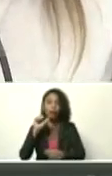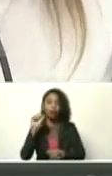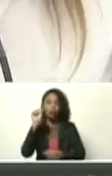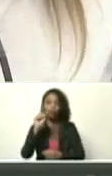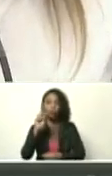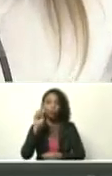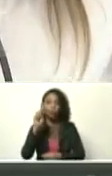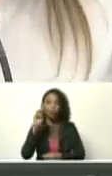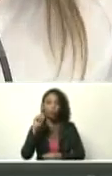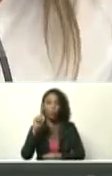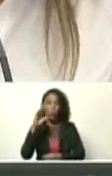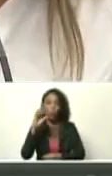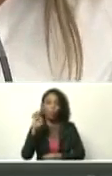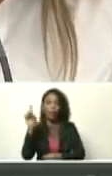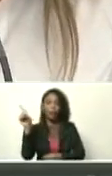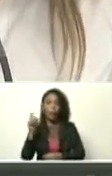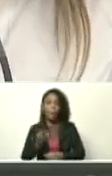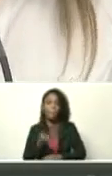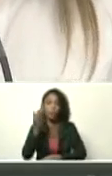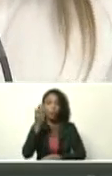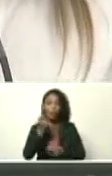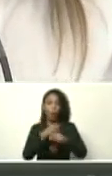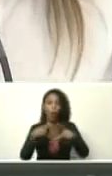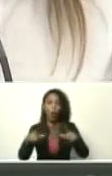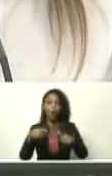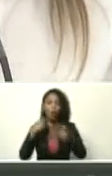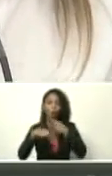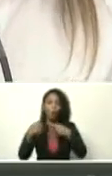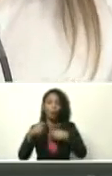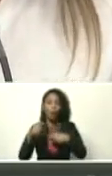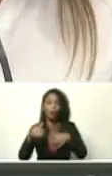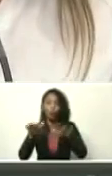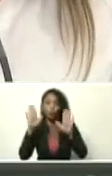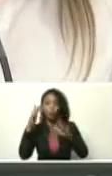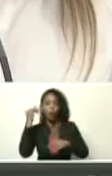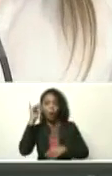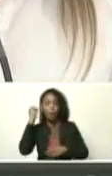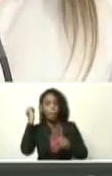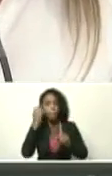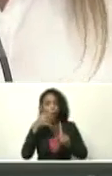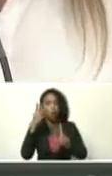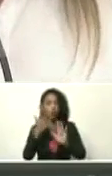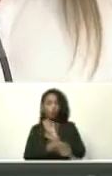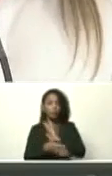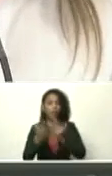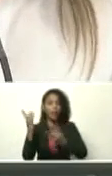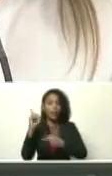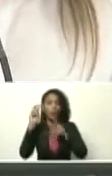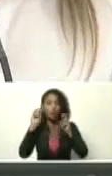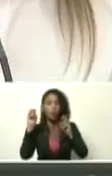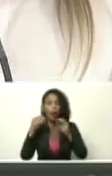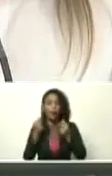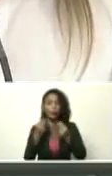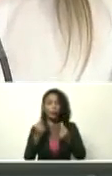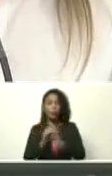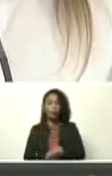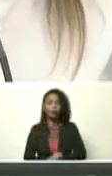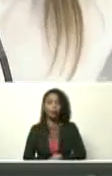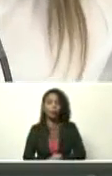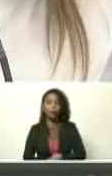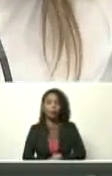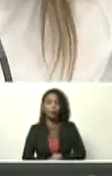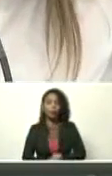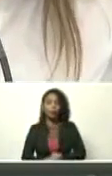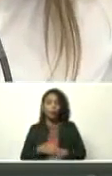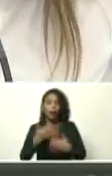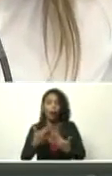un importante crecimiento también comercial que por supuesto impacta sobre esa nueva economía que